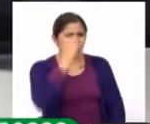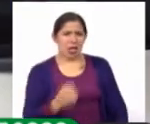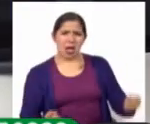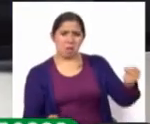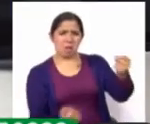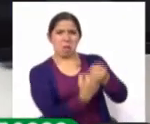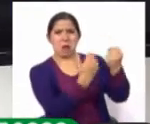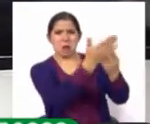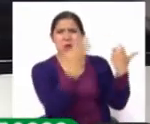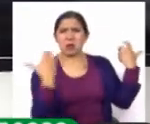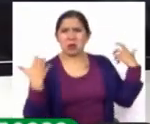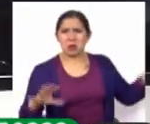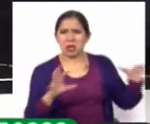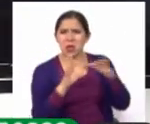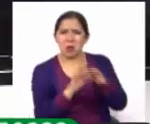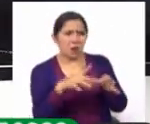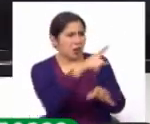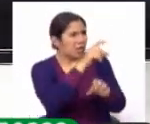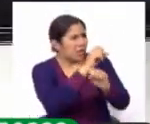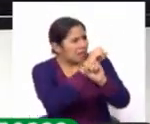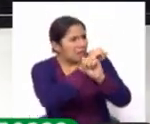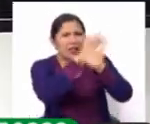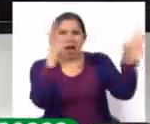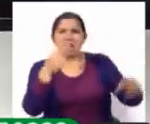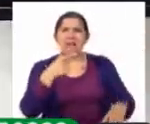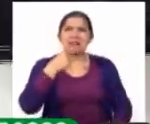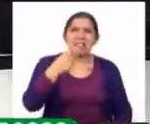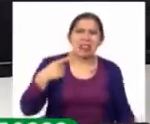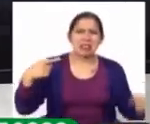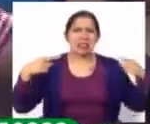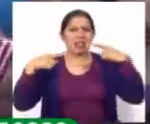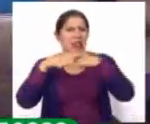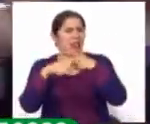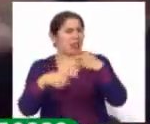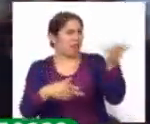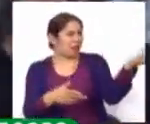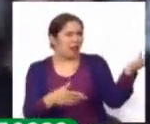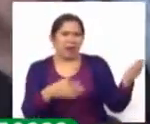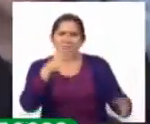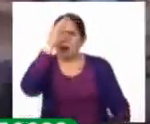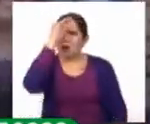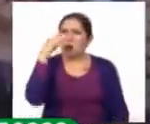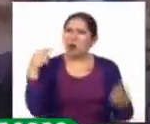No quiere unidad. Lo dice y lo contradice. Es un tipo que va en contra de Bolivia.